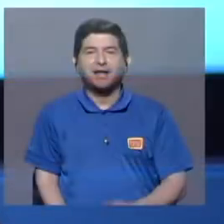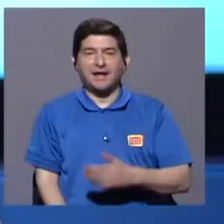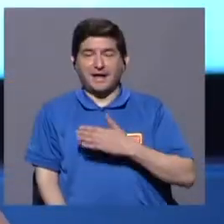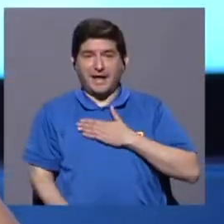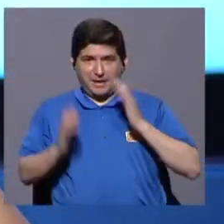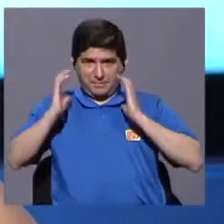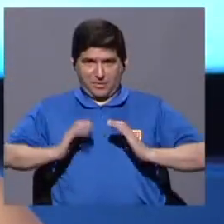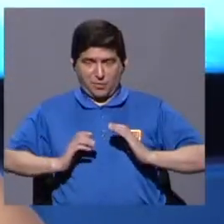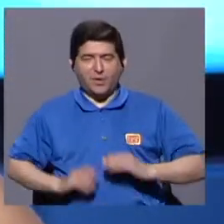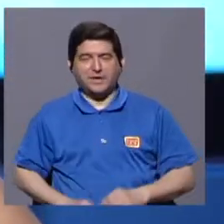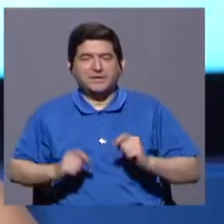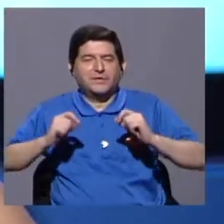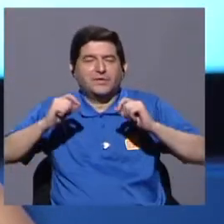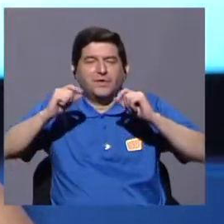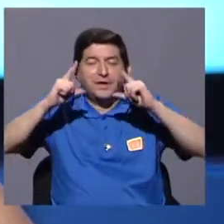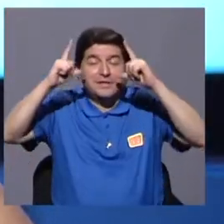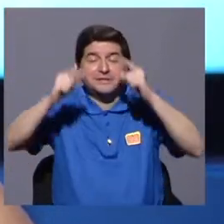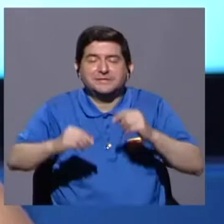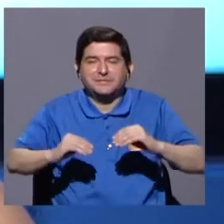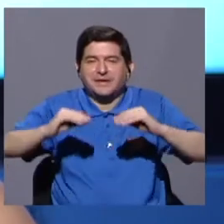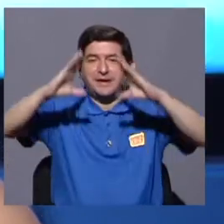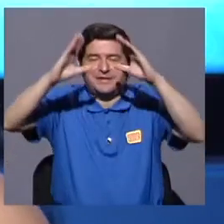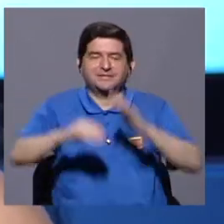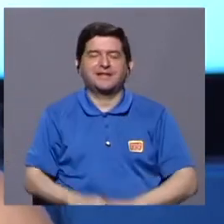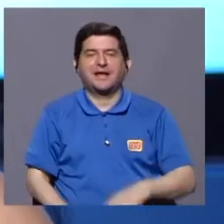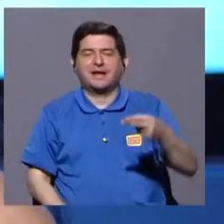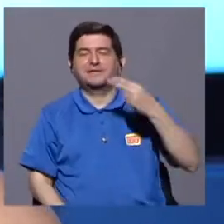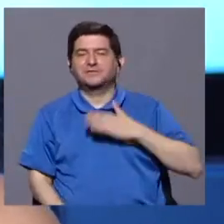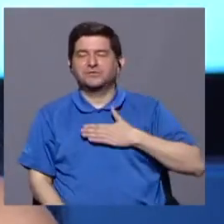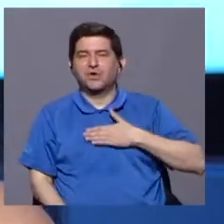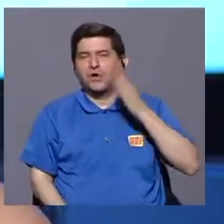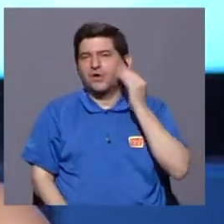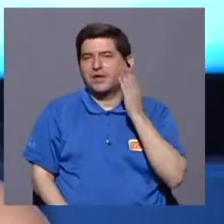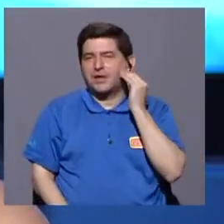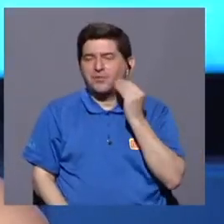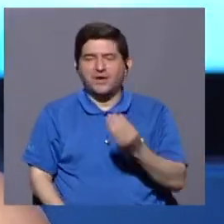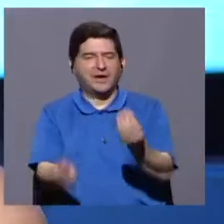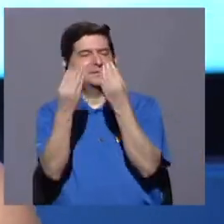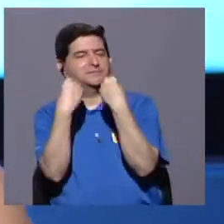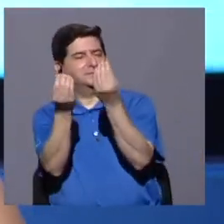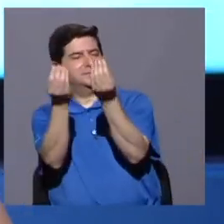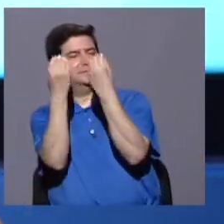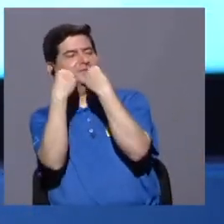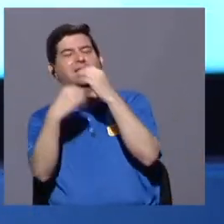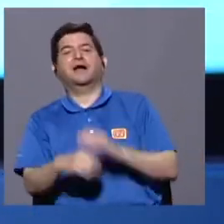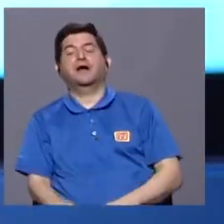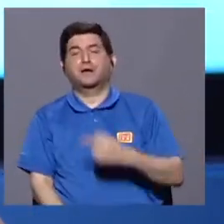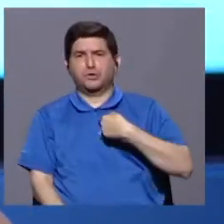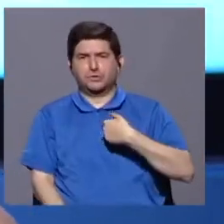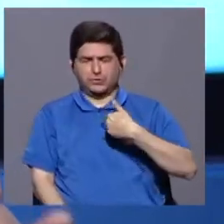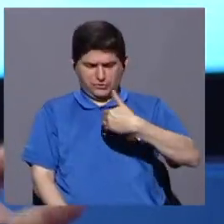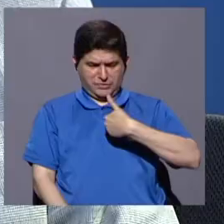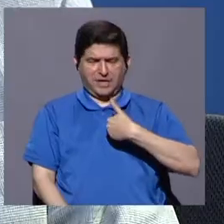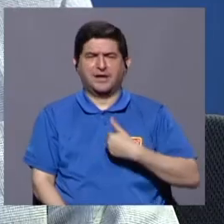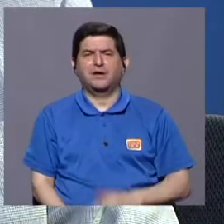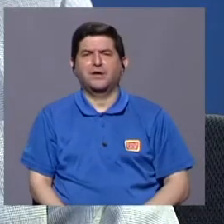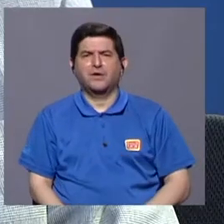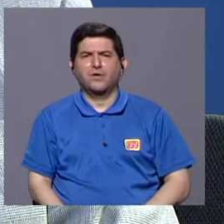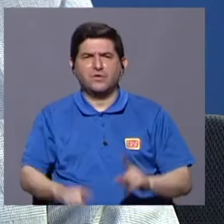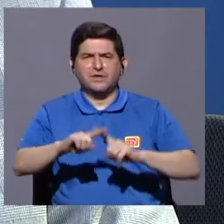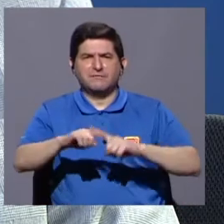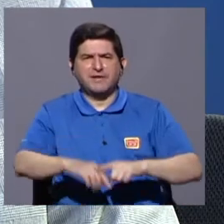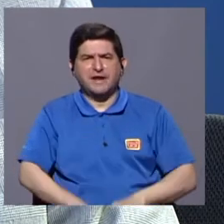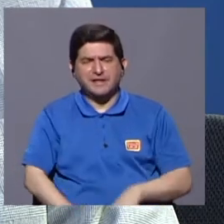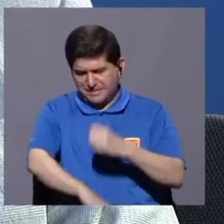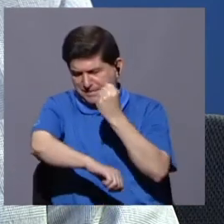mañana, las historias de mis abuelas llenas de enseñanzas. Traigo las marcas cuando